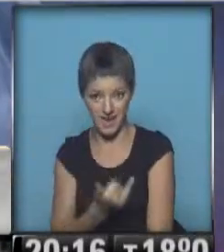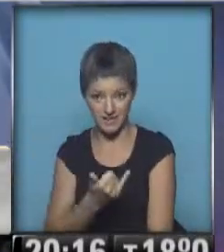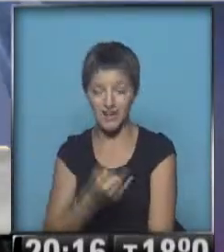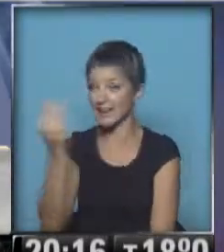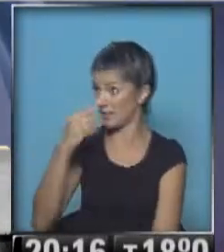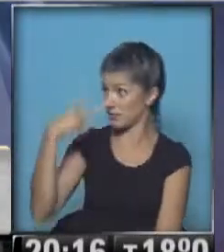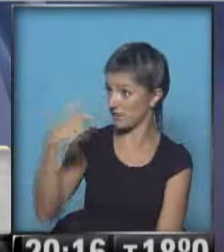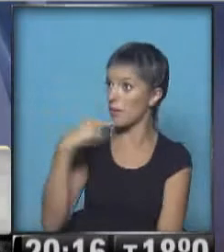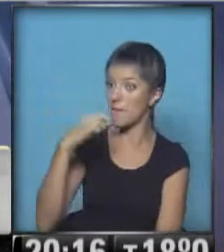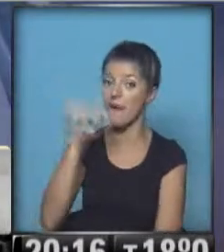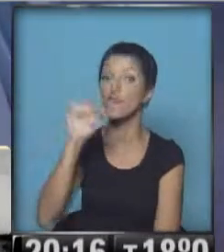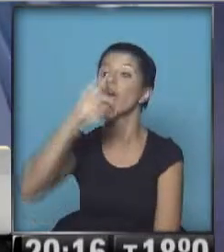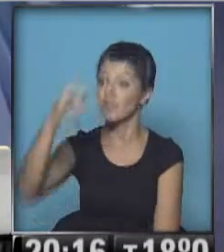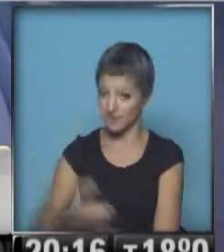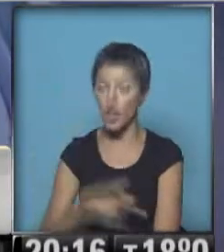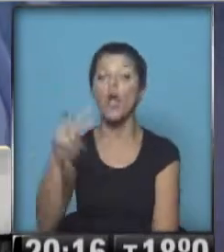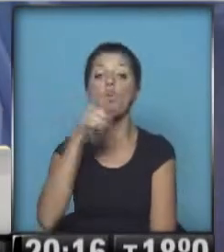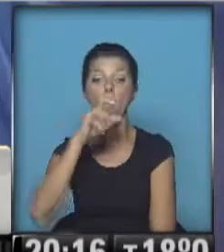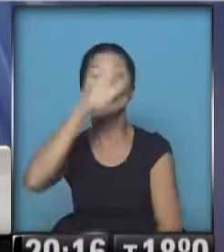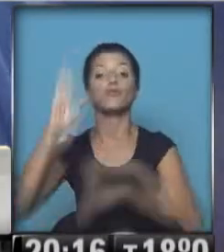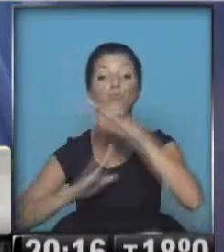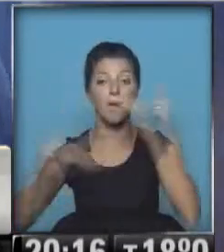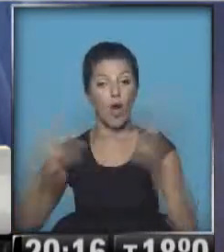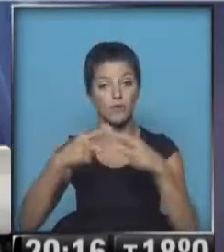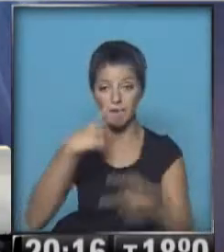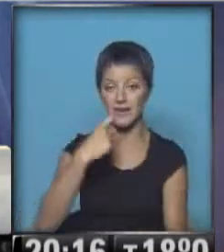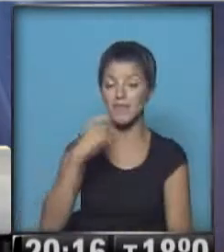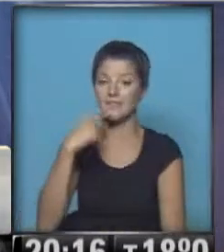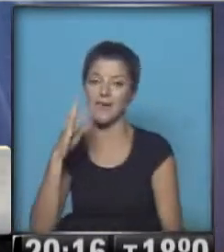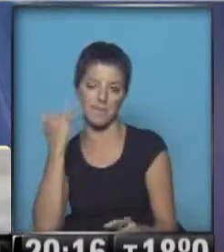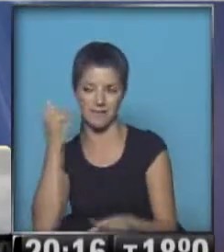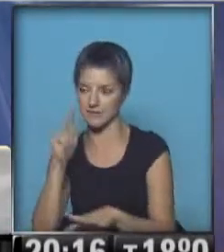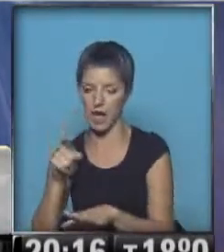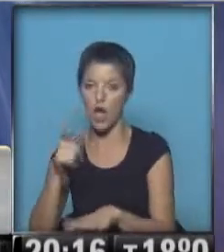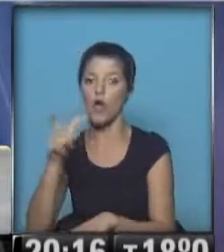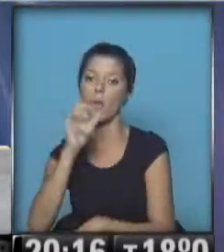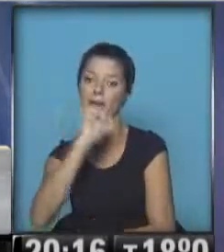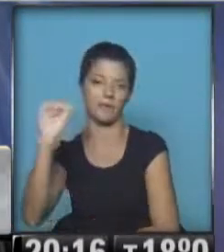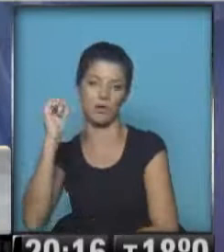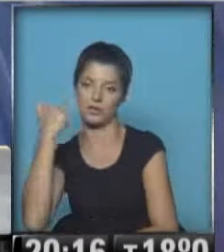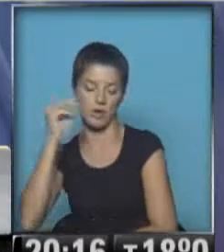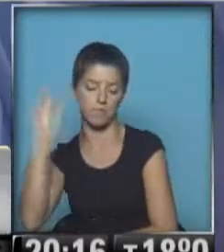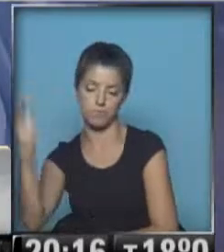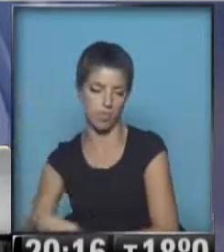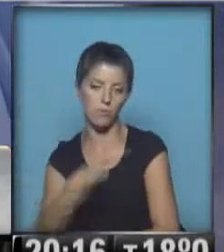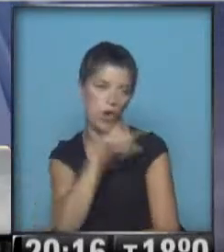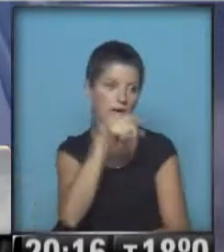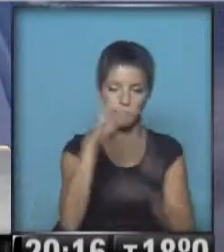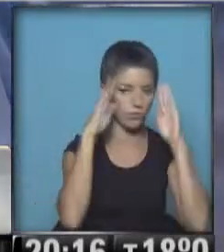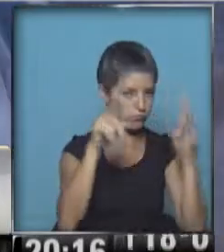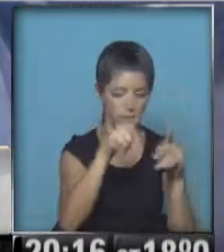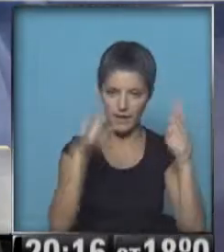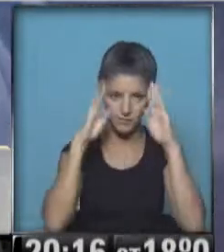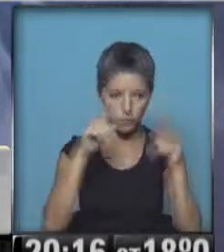El sábado la Supercopa frente a River. Y dice, bueno, ya estamos fuera de la Copa Libertadores, por lo menos ganemos este título